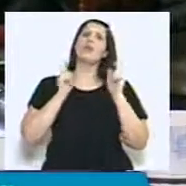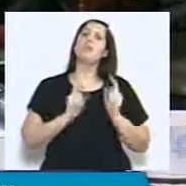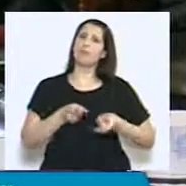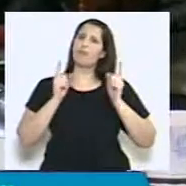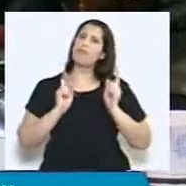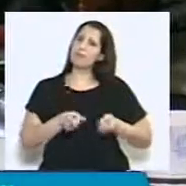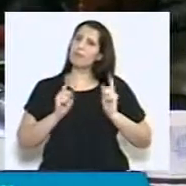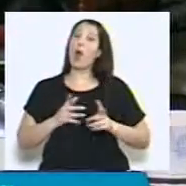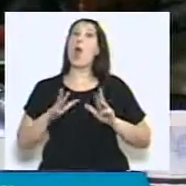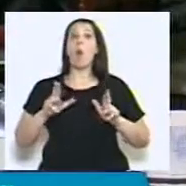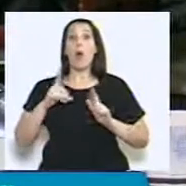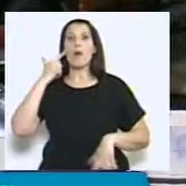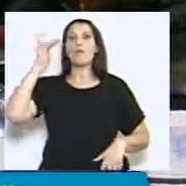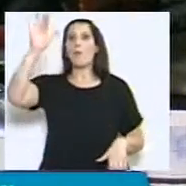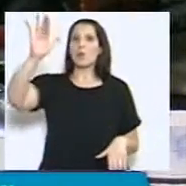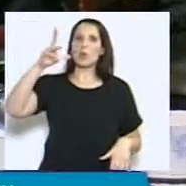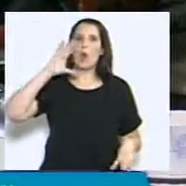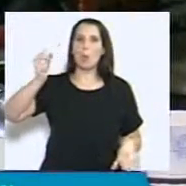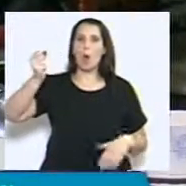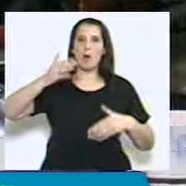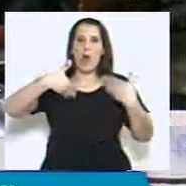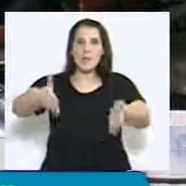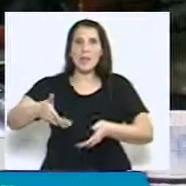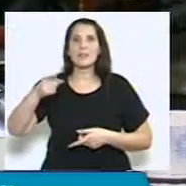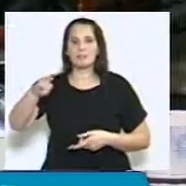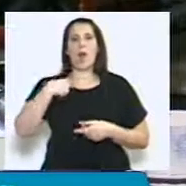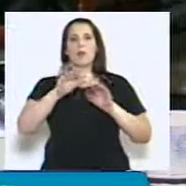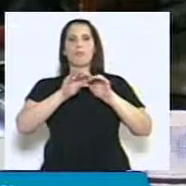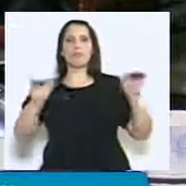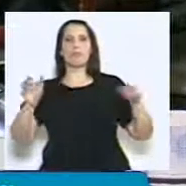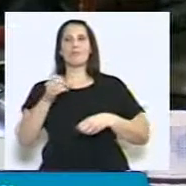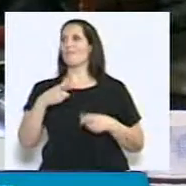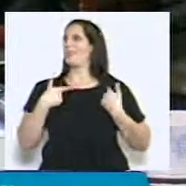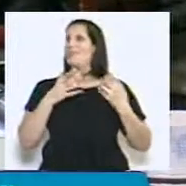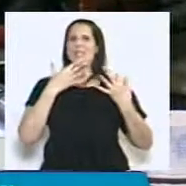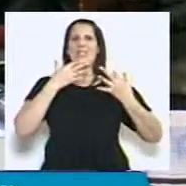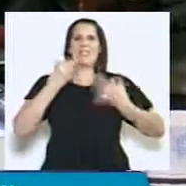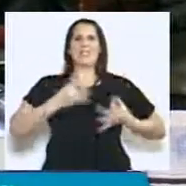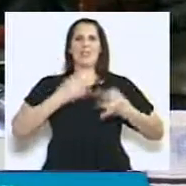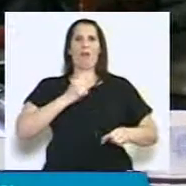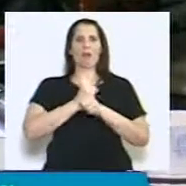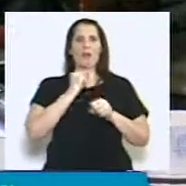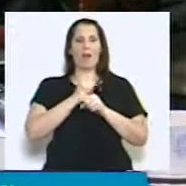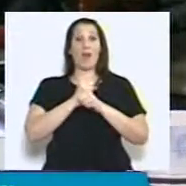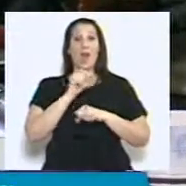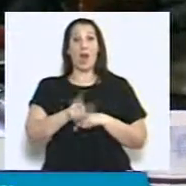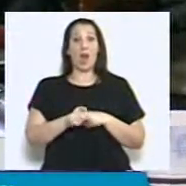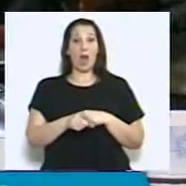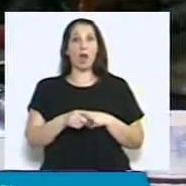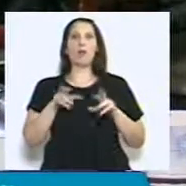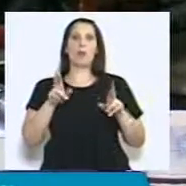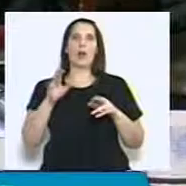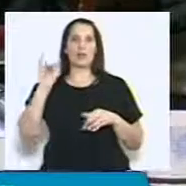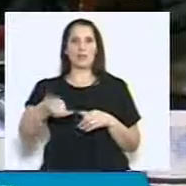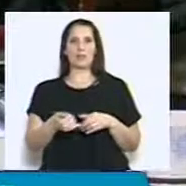algún día podamos avanzar y esta estabilidad propia que se garantiza a los trabajadores de la actividad